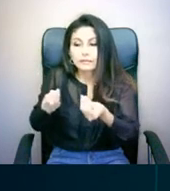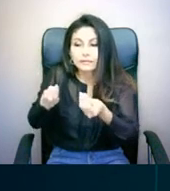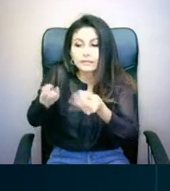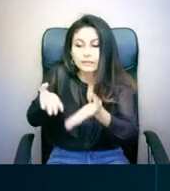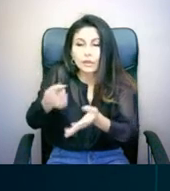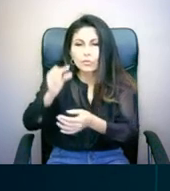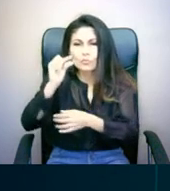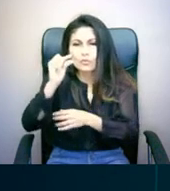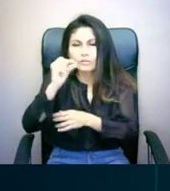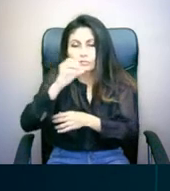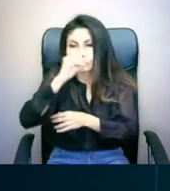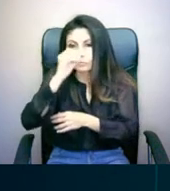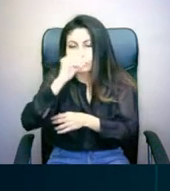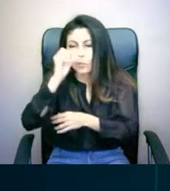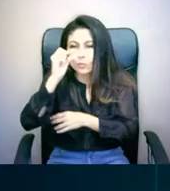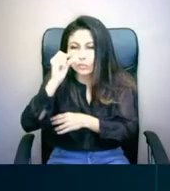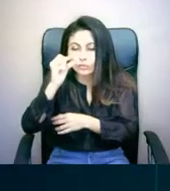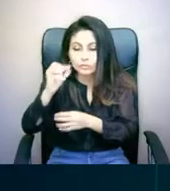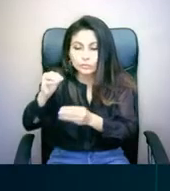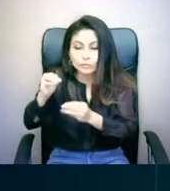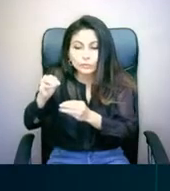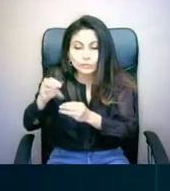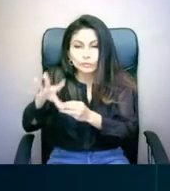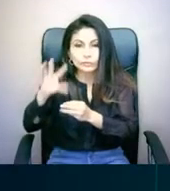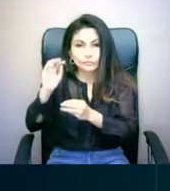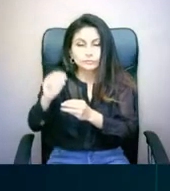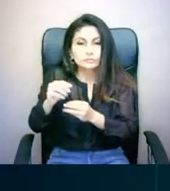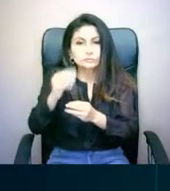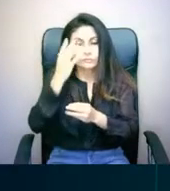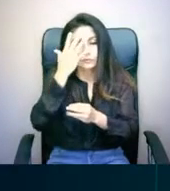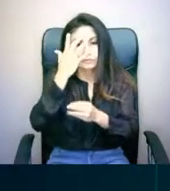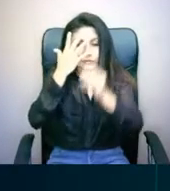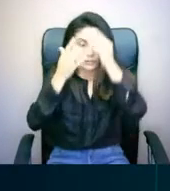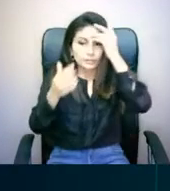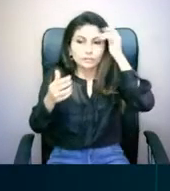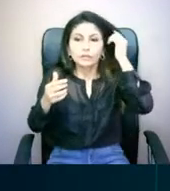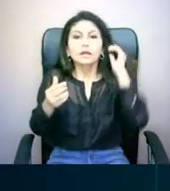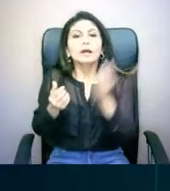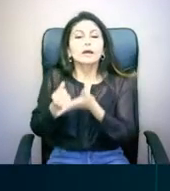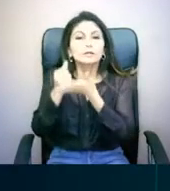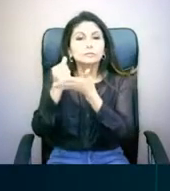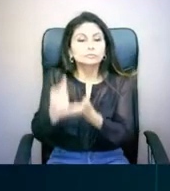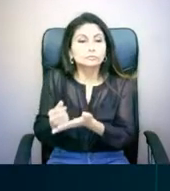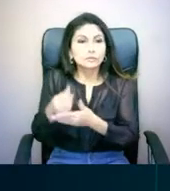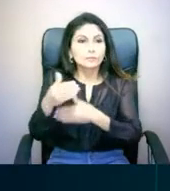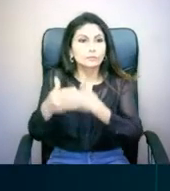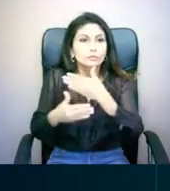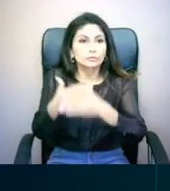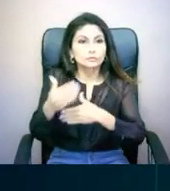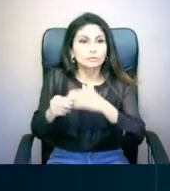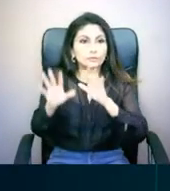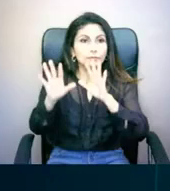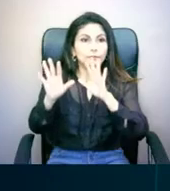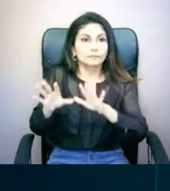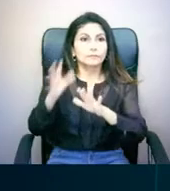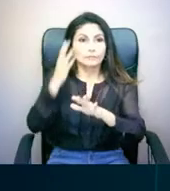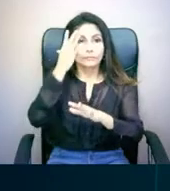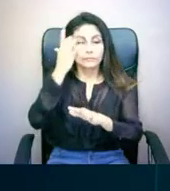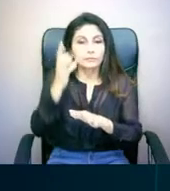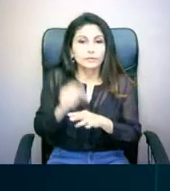cantidad de oxígeno, ¿cierto? Ya que esto nos puede evitar problemas de inhibición por